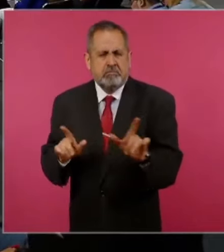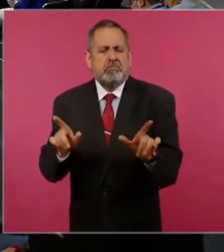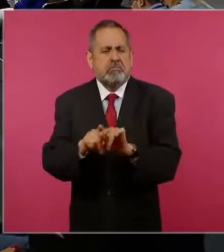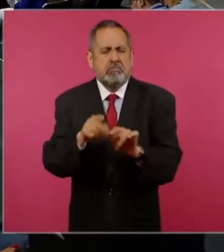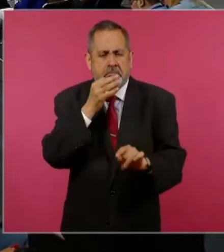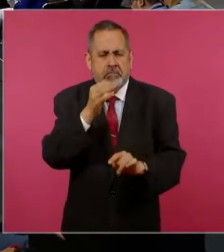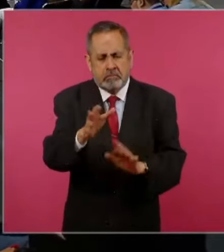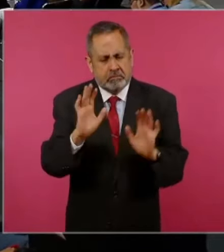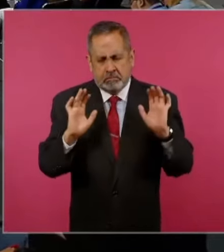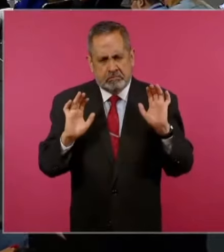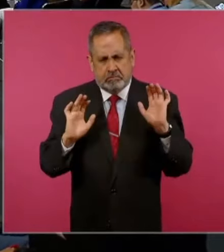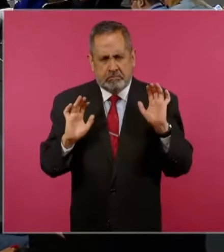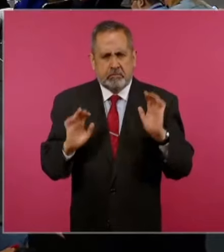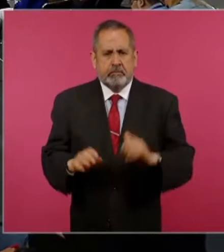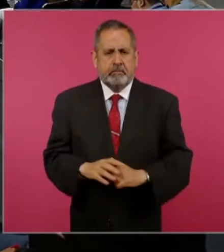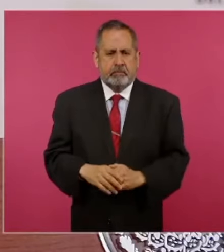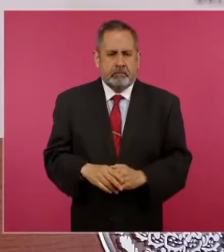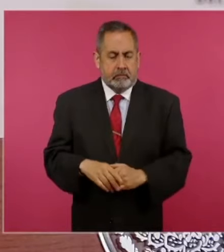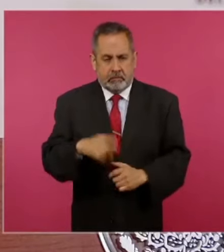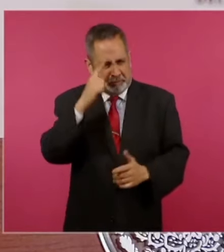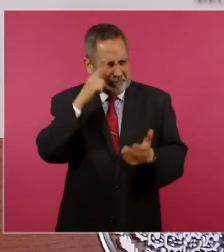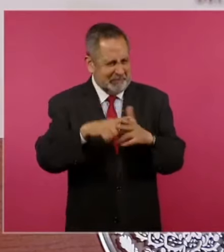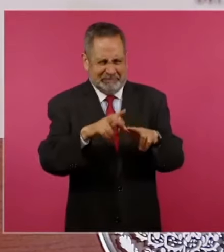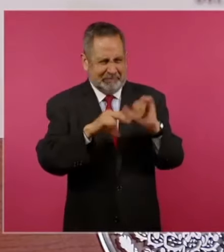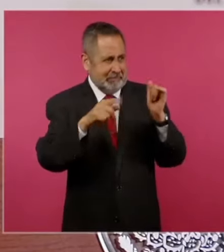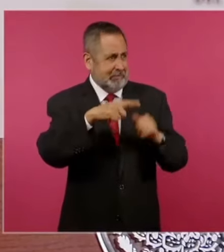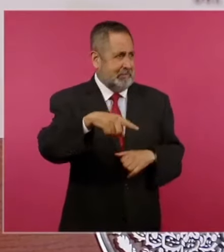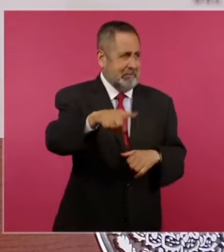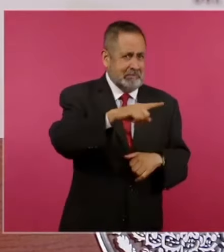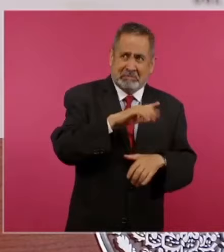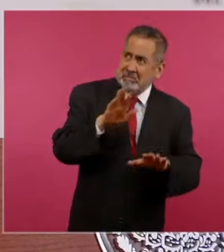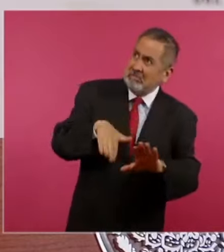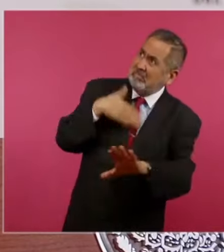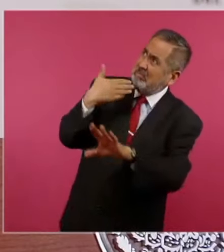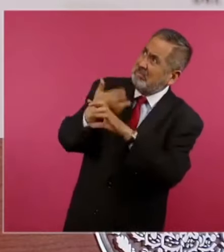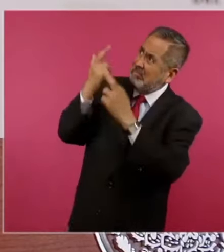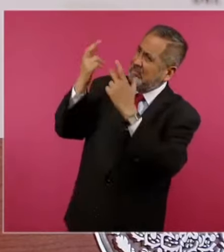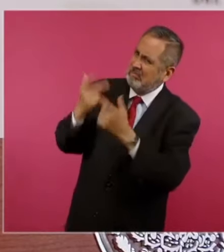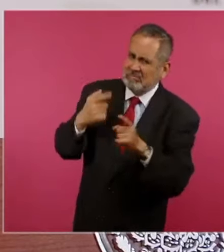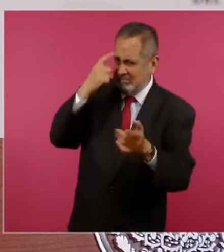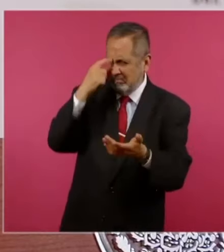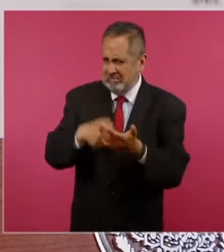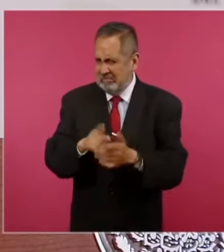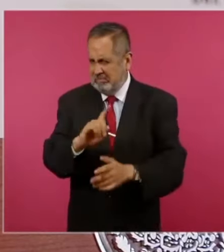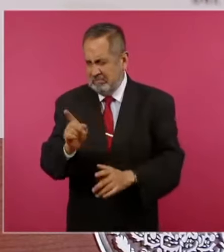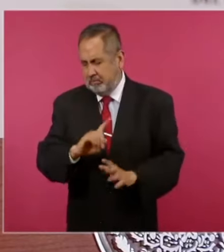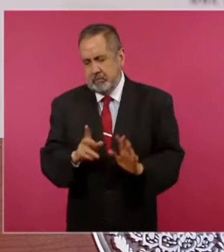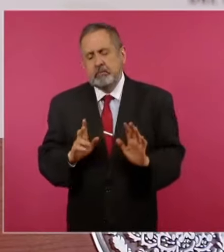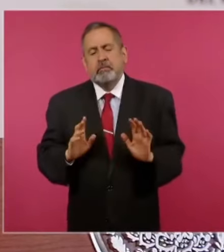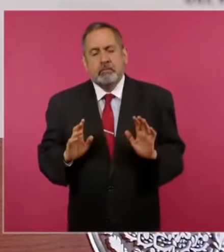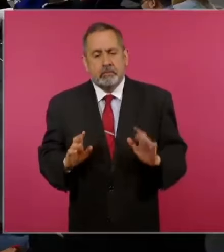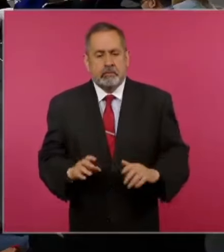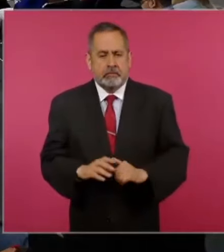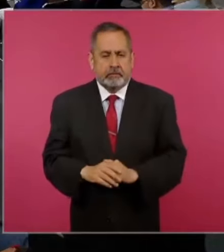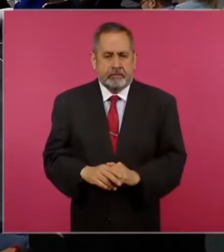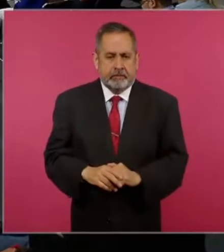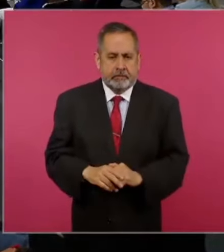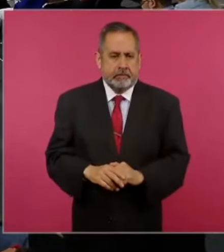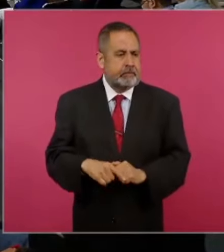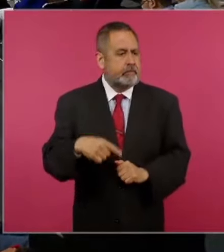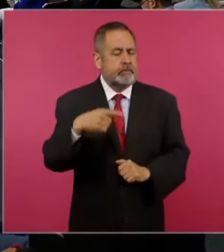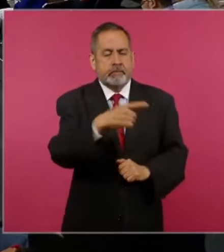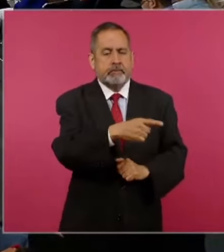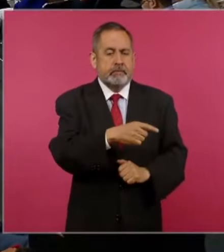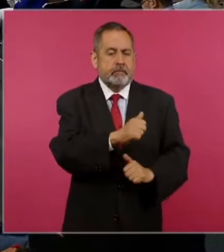eso. Y yo creo que nadie se atrevería a afectarla, nadie. Pero es que no pueden salir.